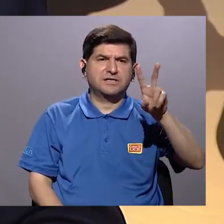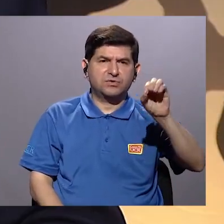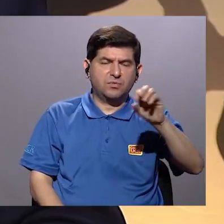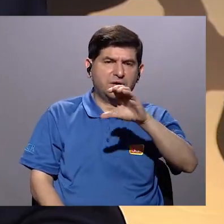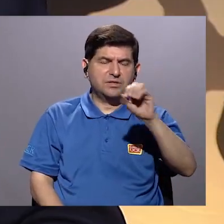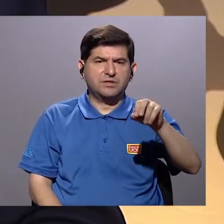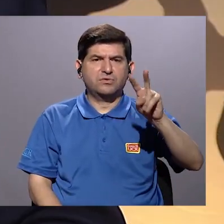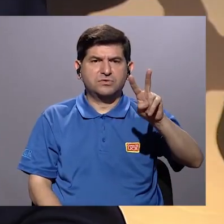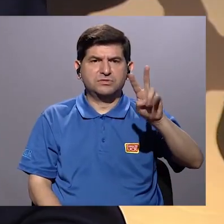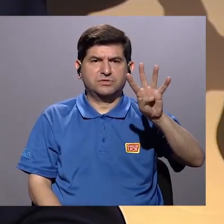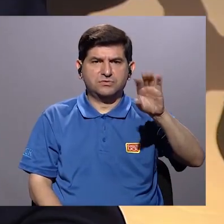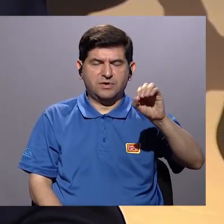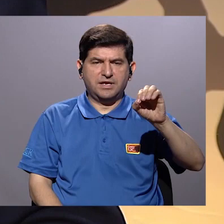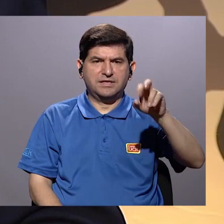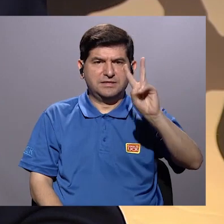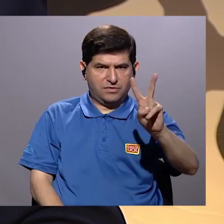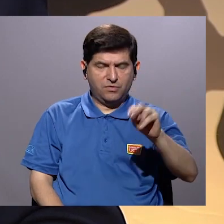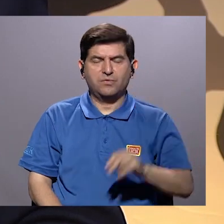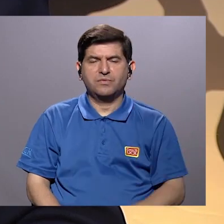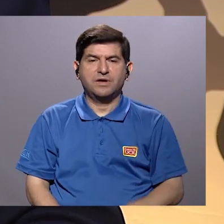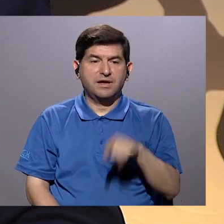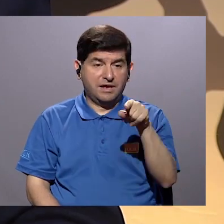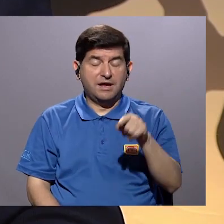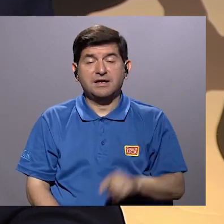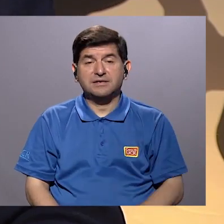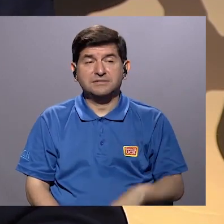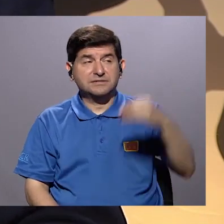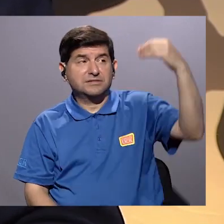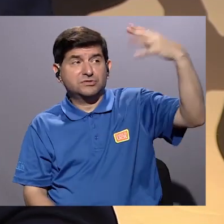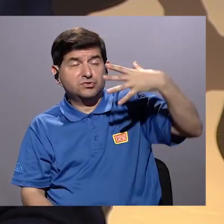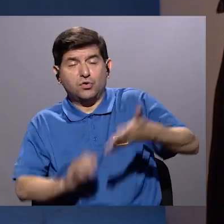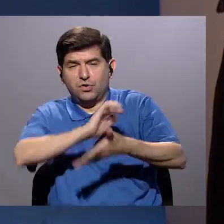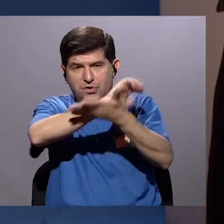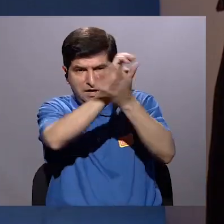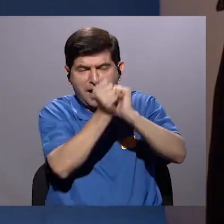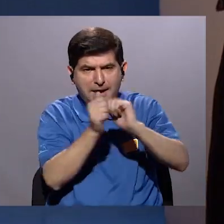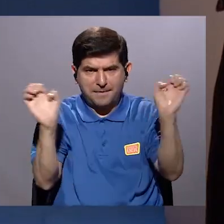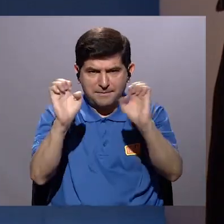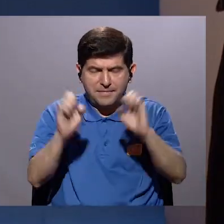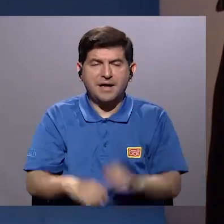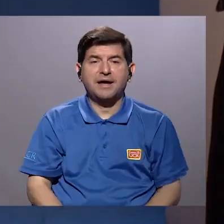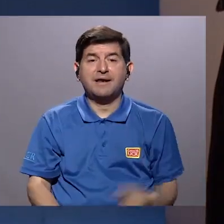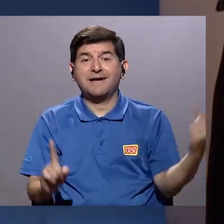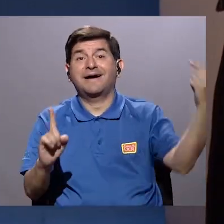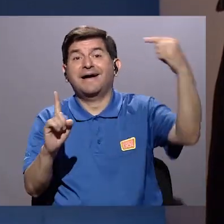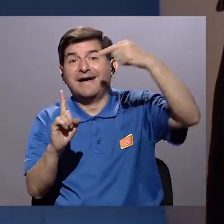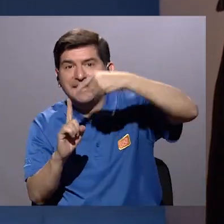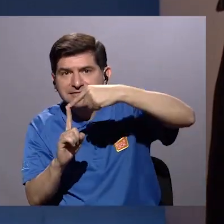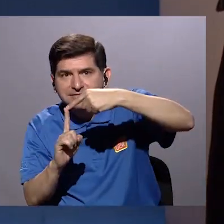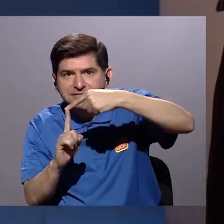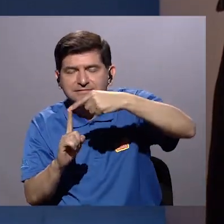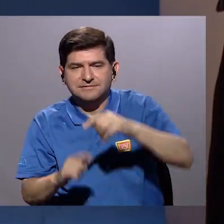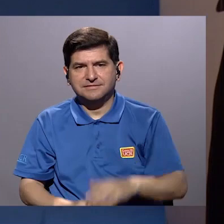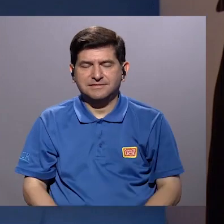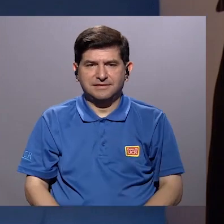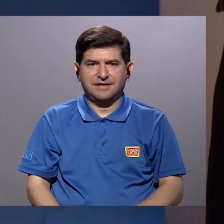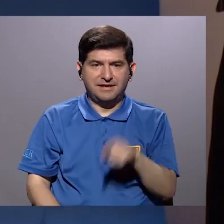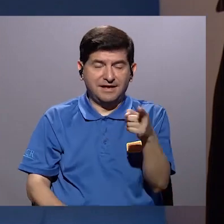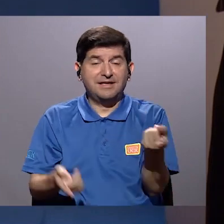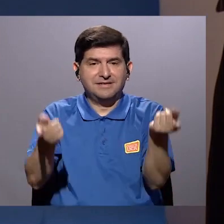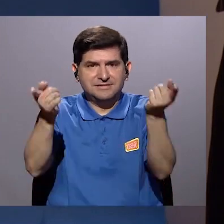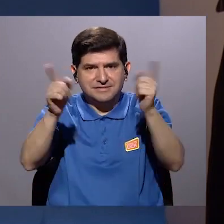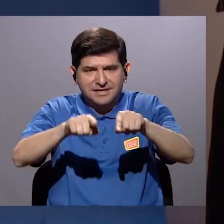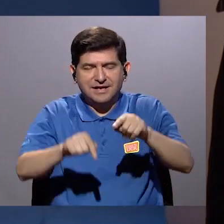voltios. Entonces, esa conversión de tomar la radiación solar, producir electricidad y convertirla digamos, en los